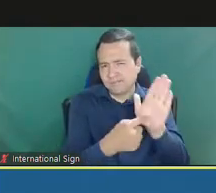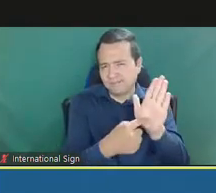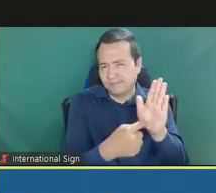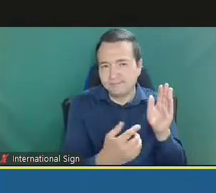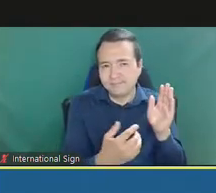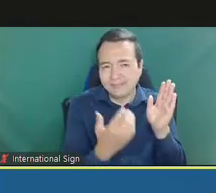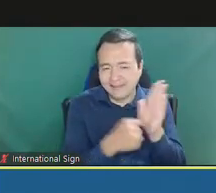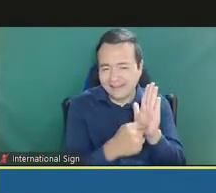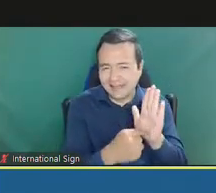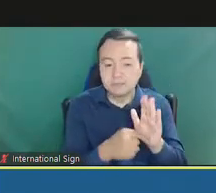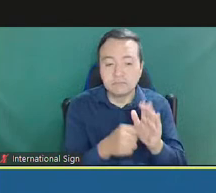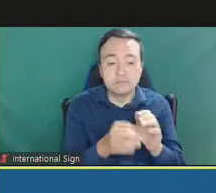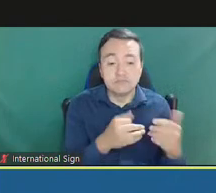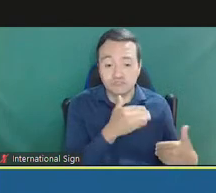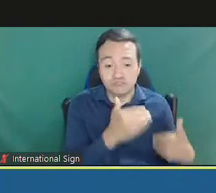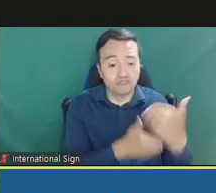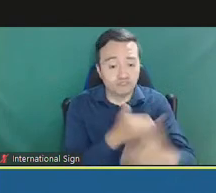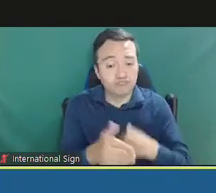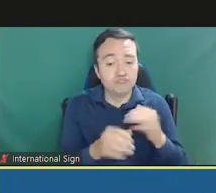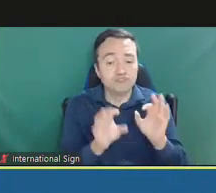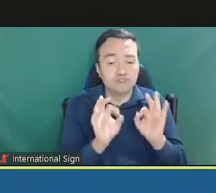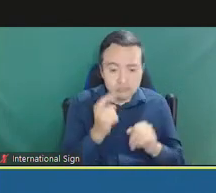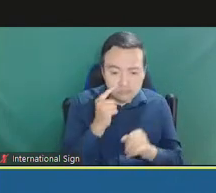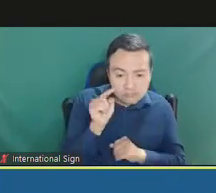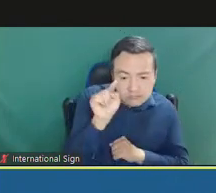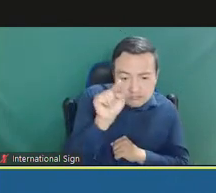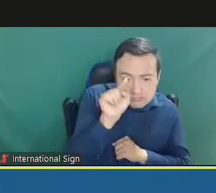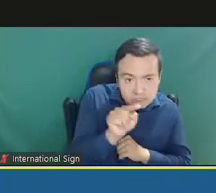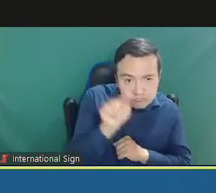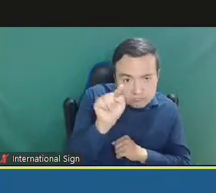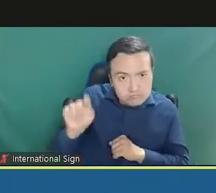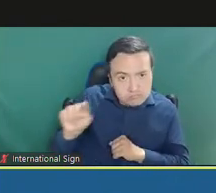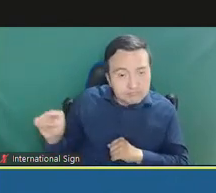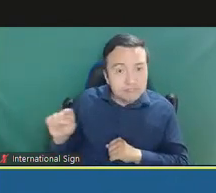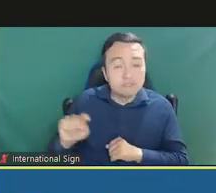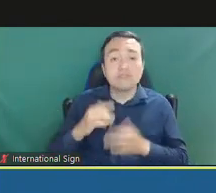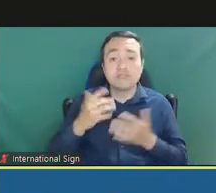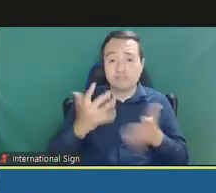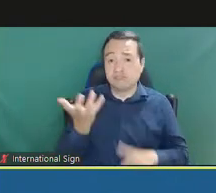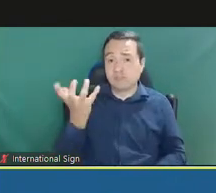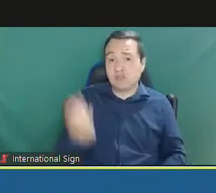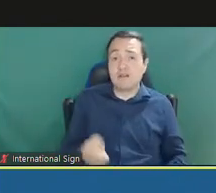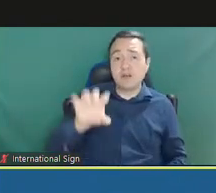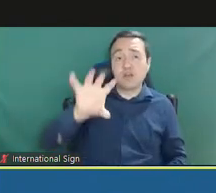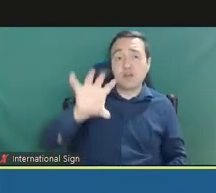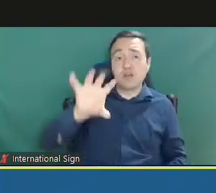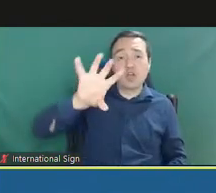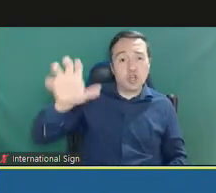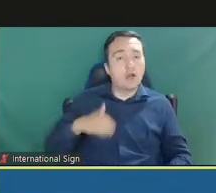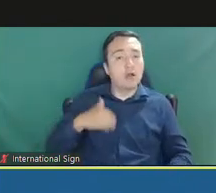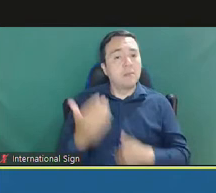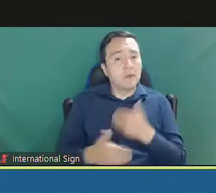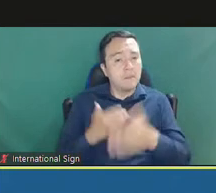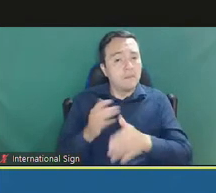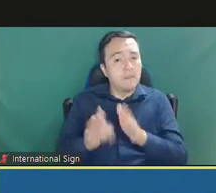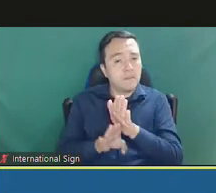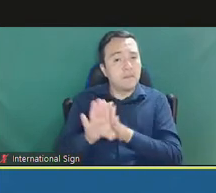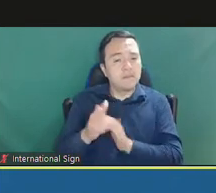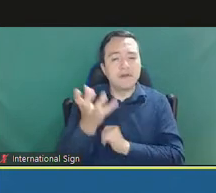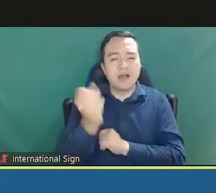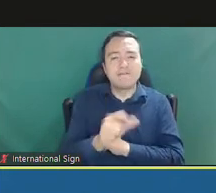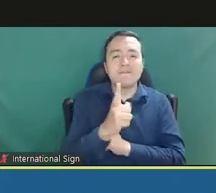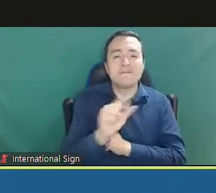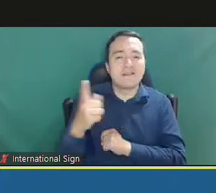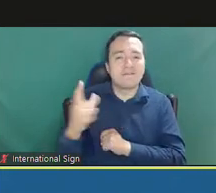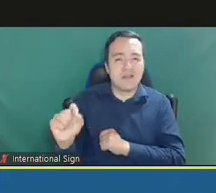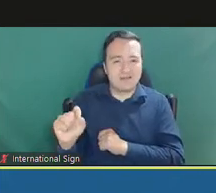avances logrados los compromisos asumidos por los diferentes países debido a la declaración del 2020 y